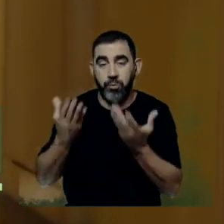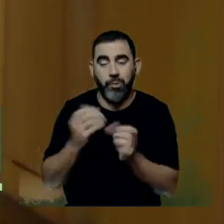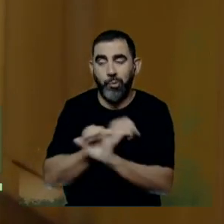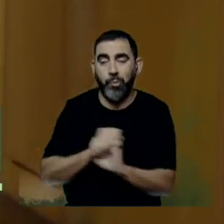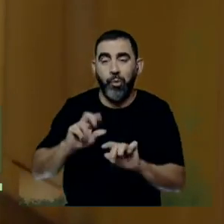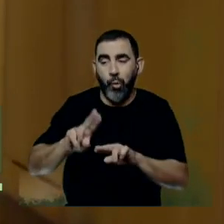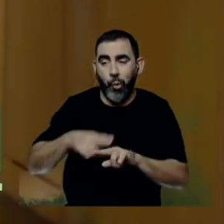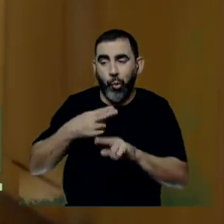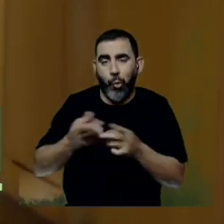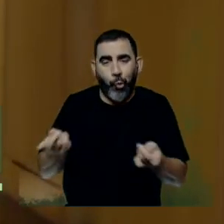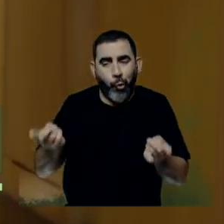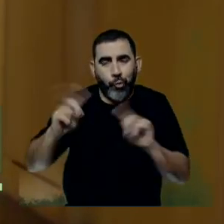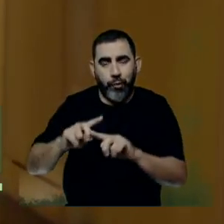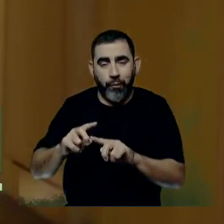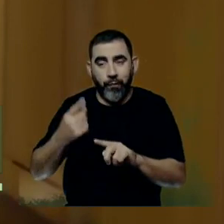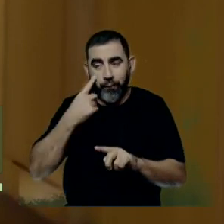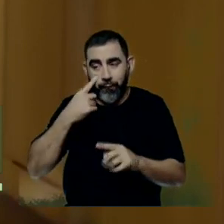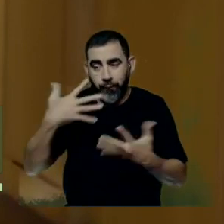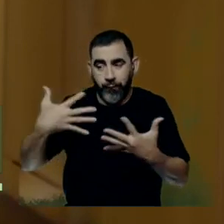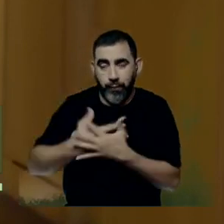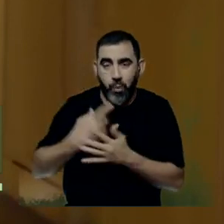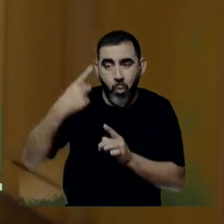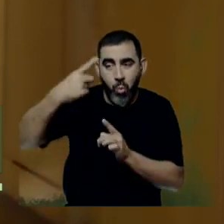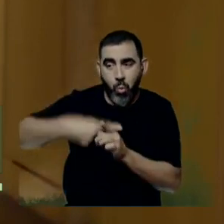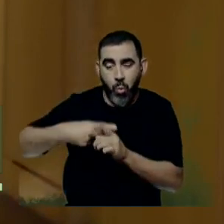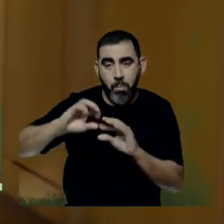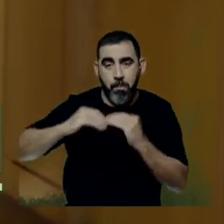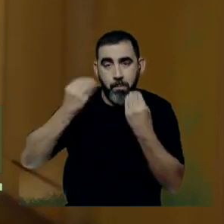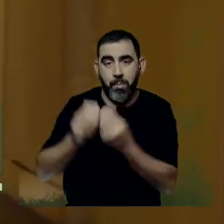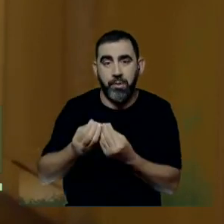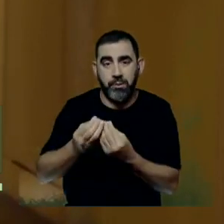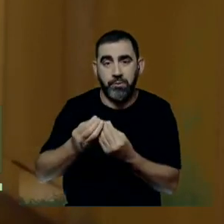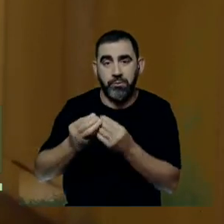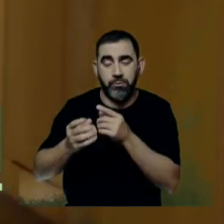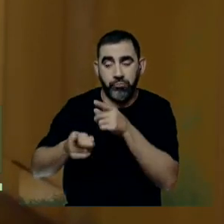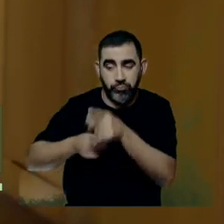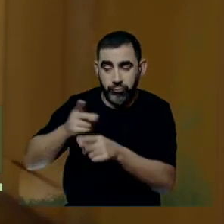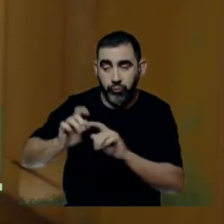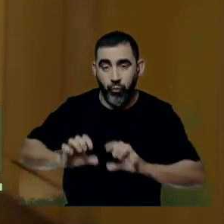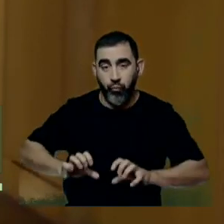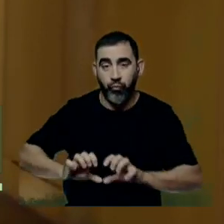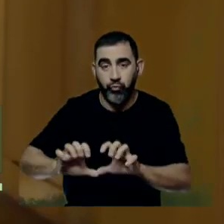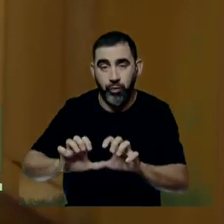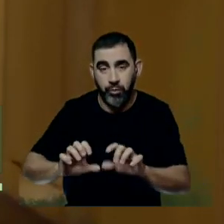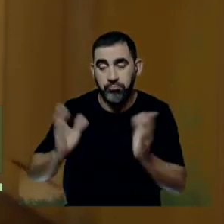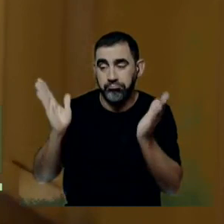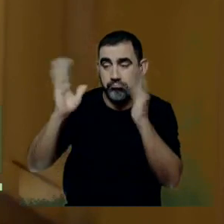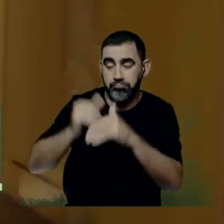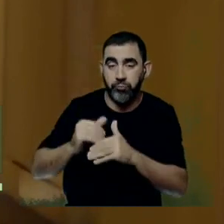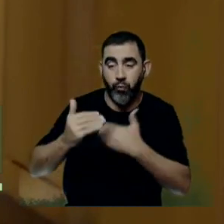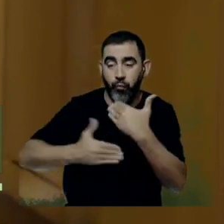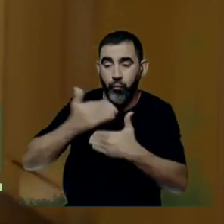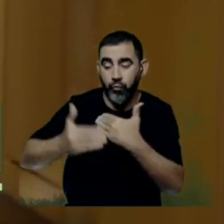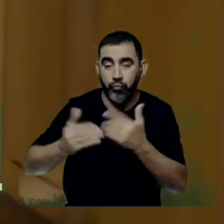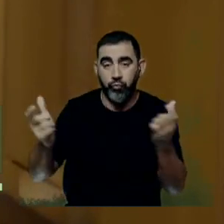podemos volver a vivir durante otro mes entero esto que es atropello contra los funcionarios, la no posibilidad de funcionamiento